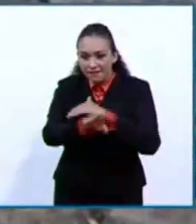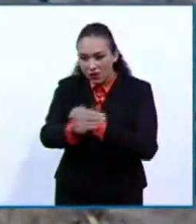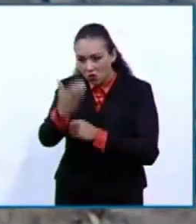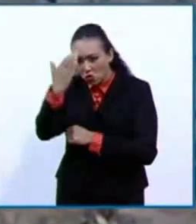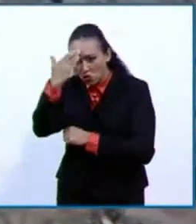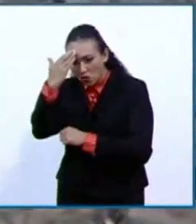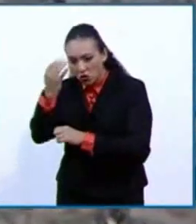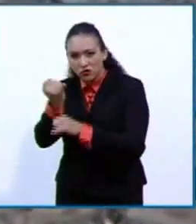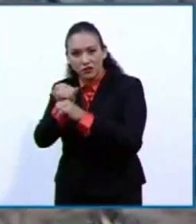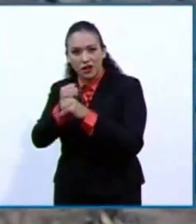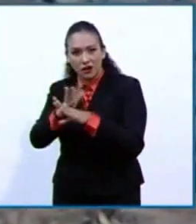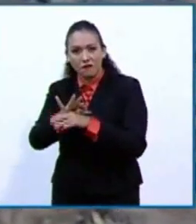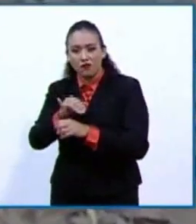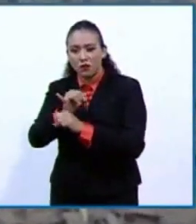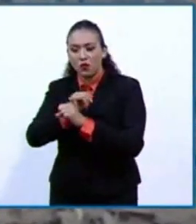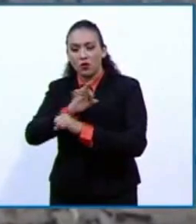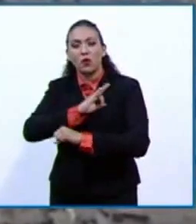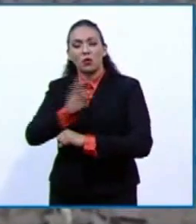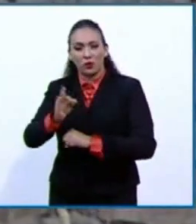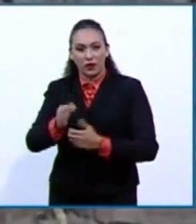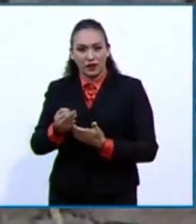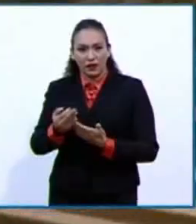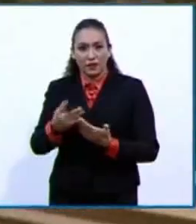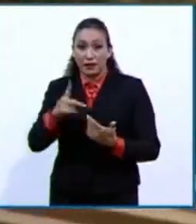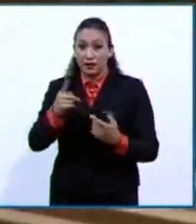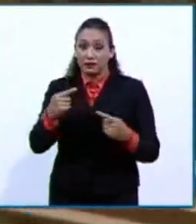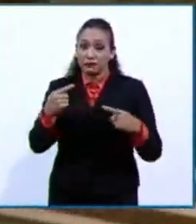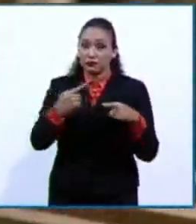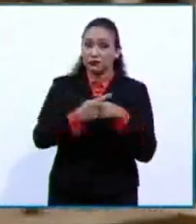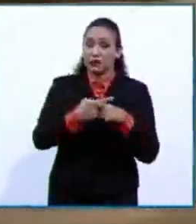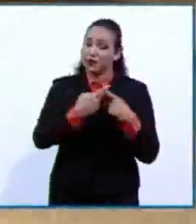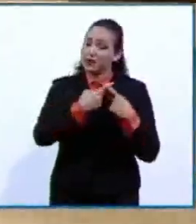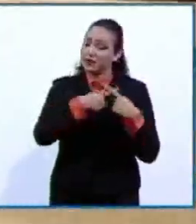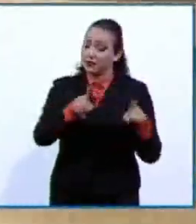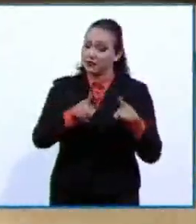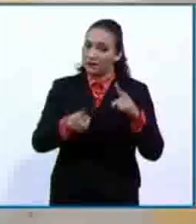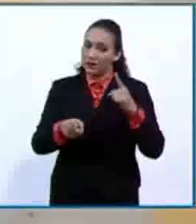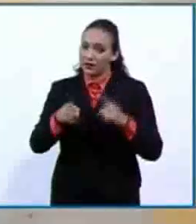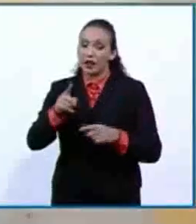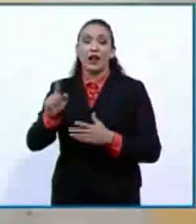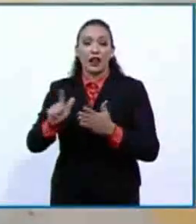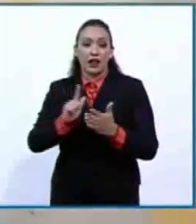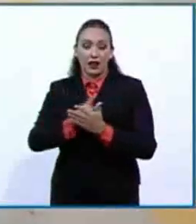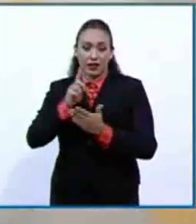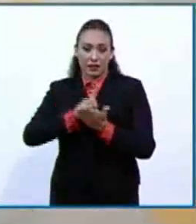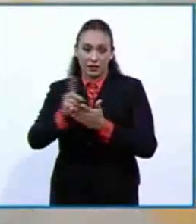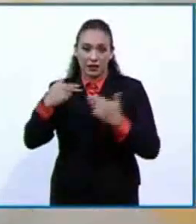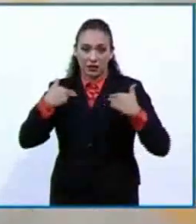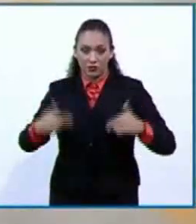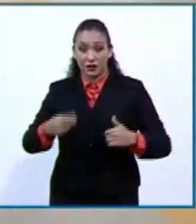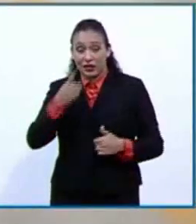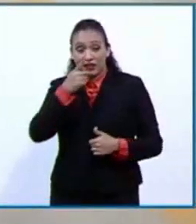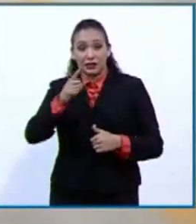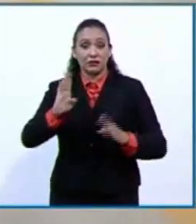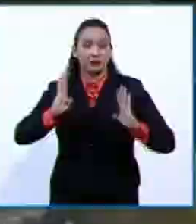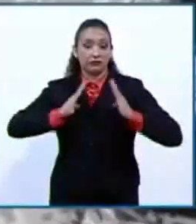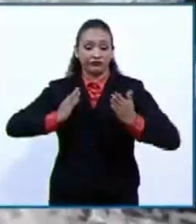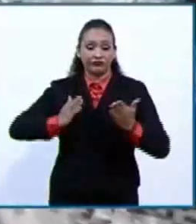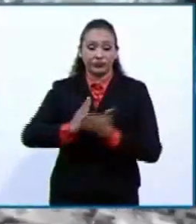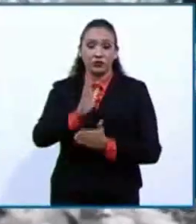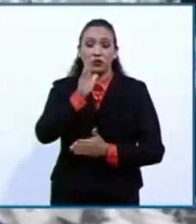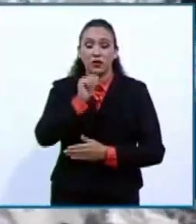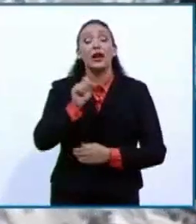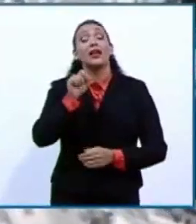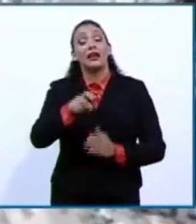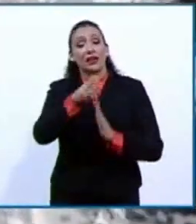intervengan elementos de la Guardia Nacional, lo que es contrario a criterios de la Corte Interamericana de Derechos Humanos. Además, modifica